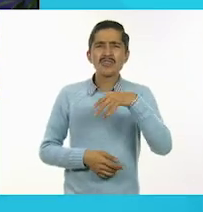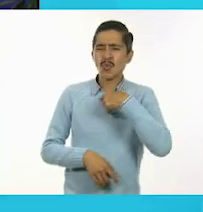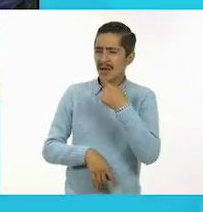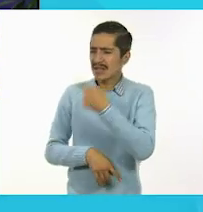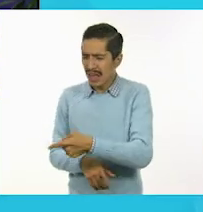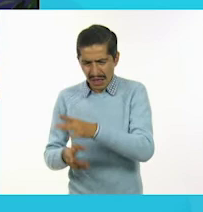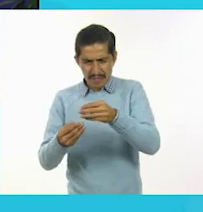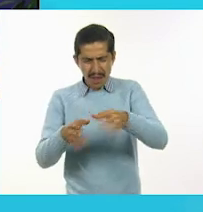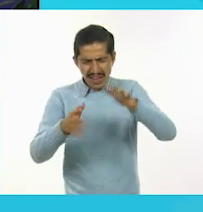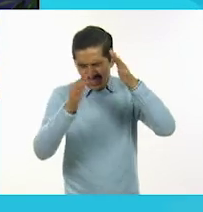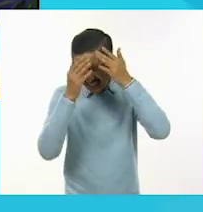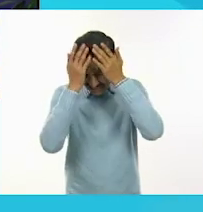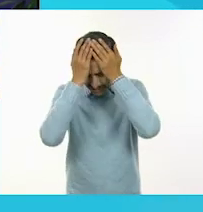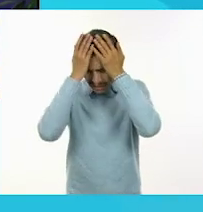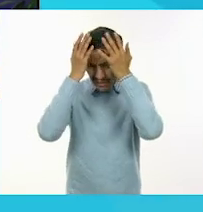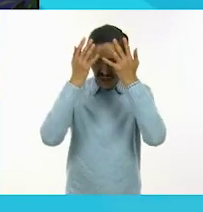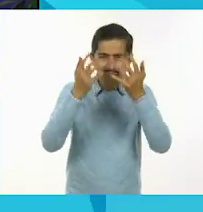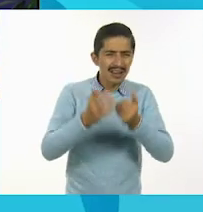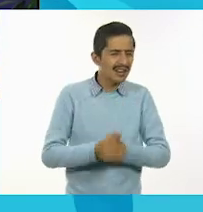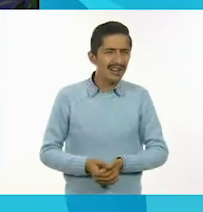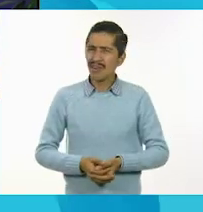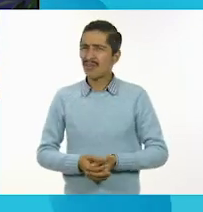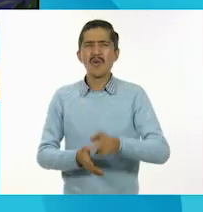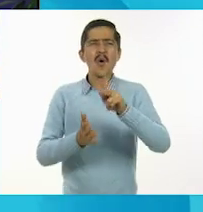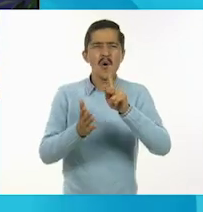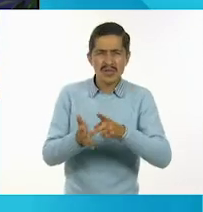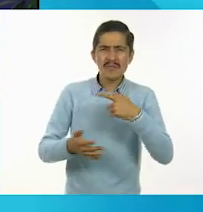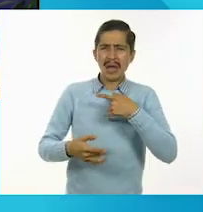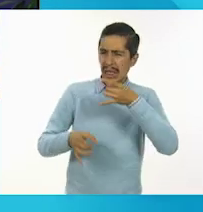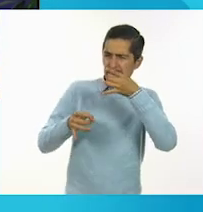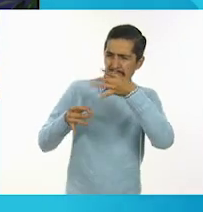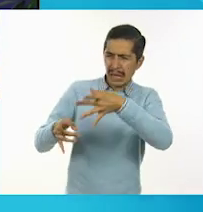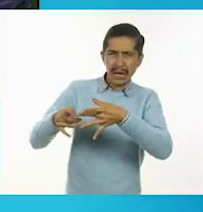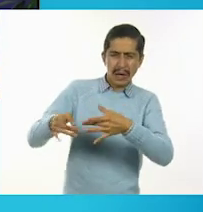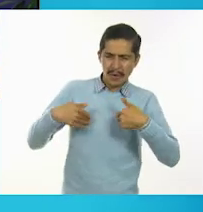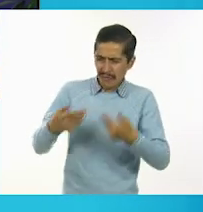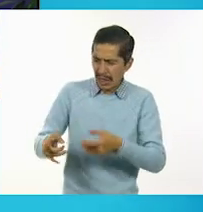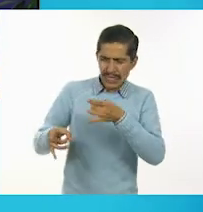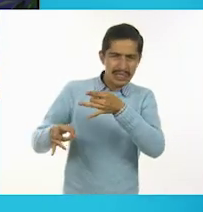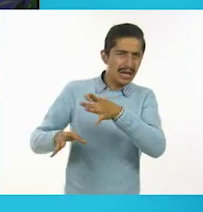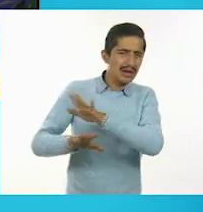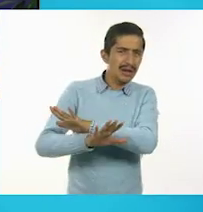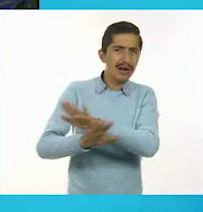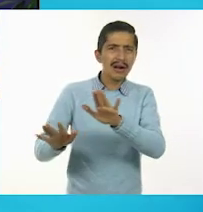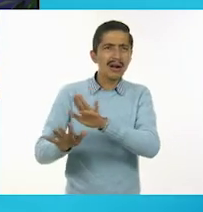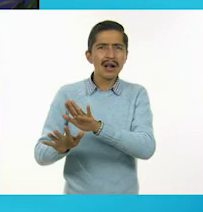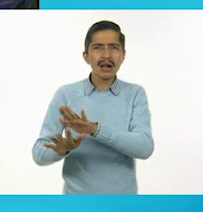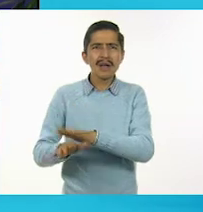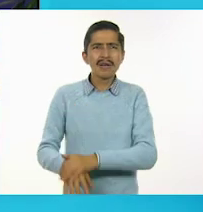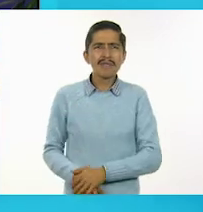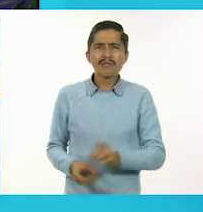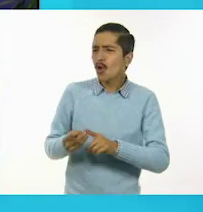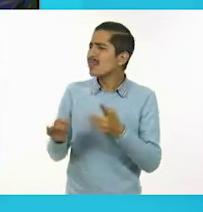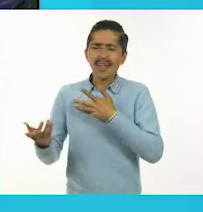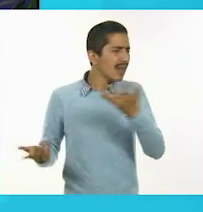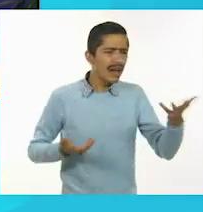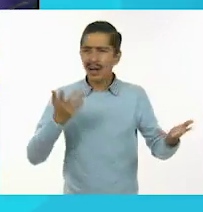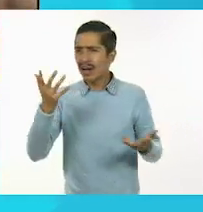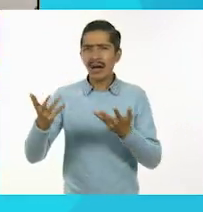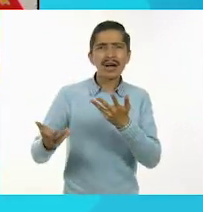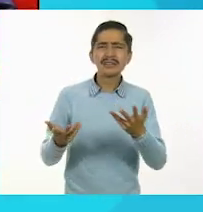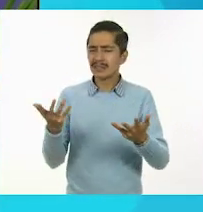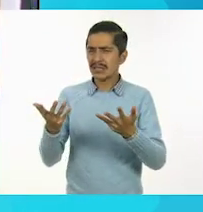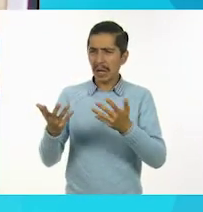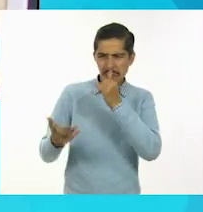perder! ¡Ay! ¡No vuelvo a confiar en él! ¡Ay! ¿Dónde se metió? ¿Dónde? ¡Ay! ¡Me va a